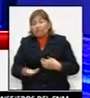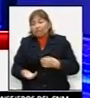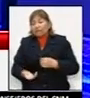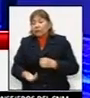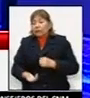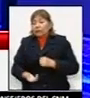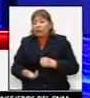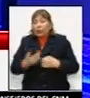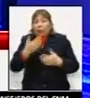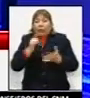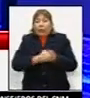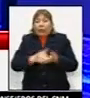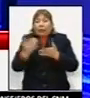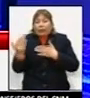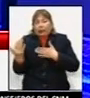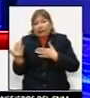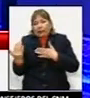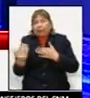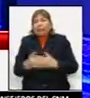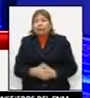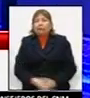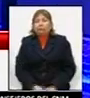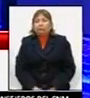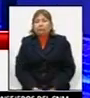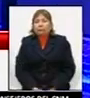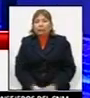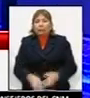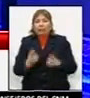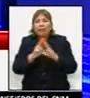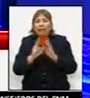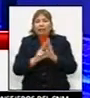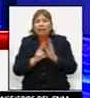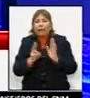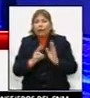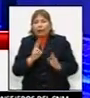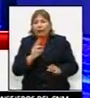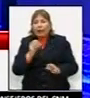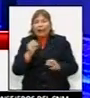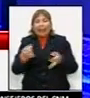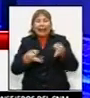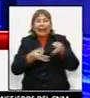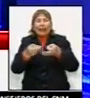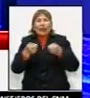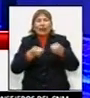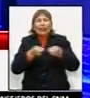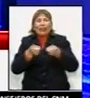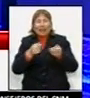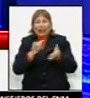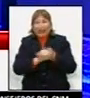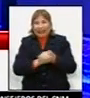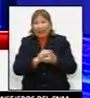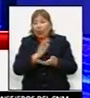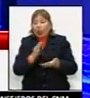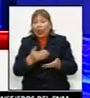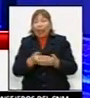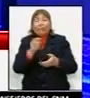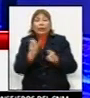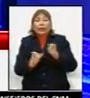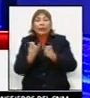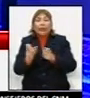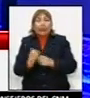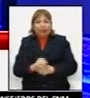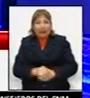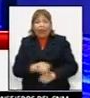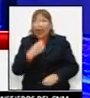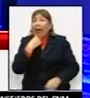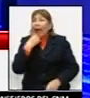lo que se espera ante el pedido de reformas planteadas también por el Ejecutivo y lo que espera también la ciudadanía. Así